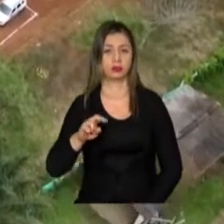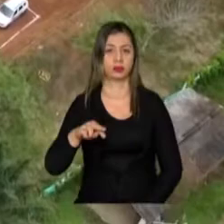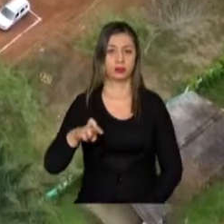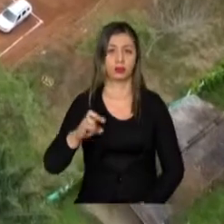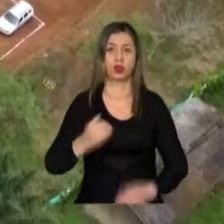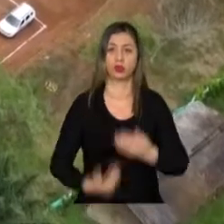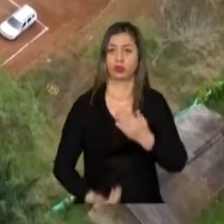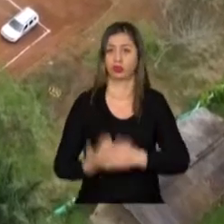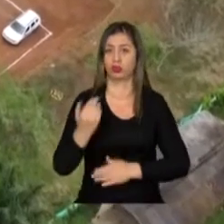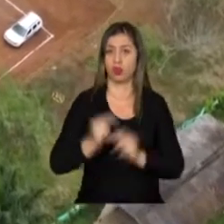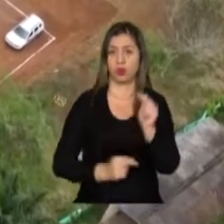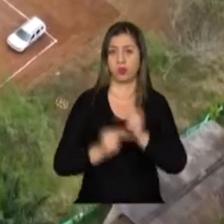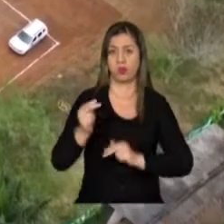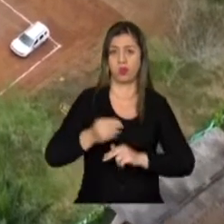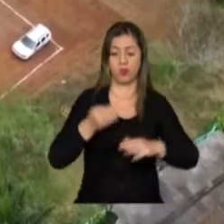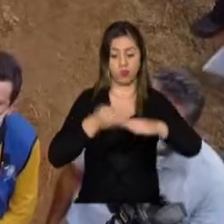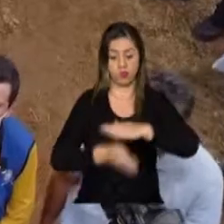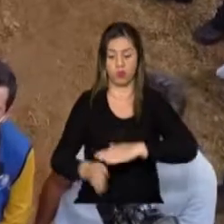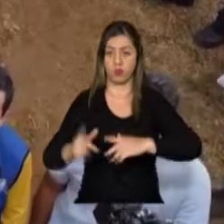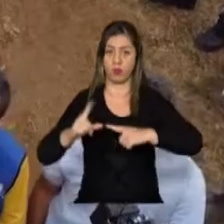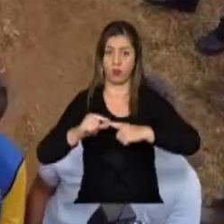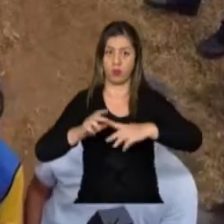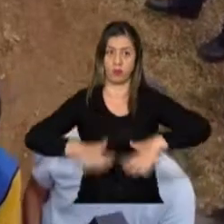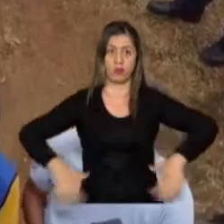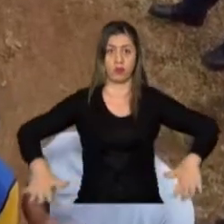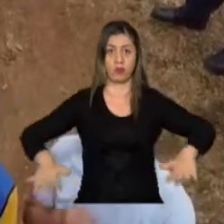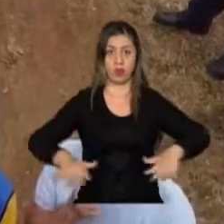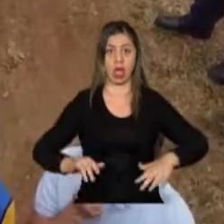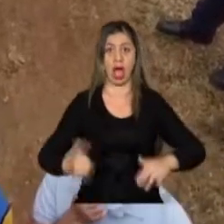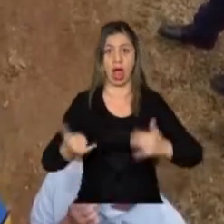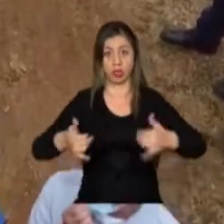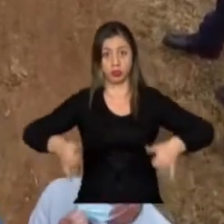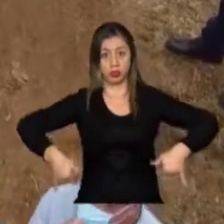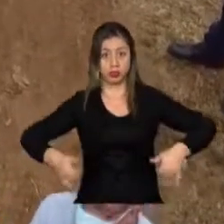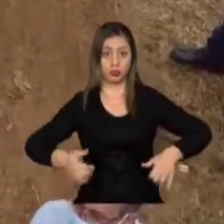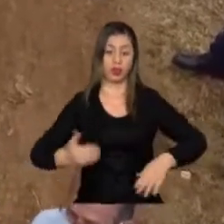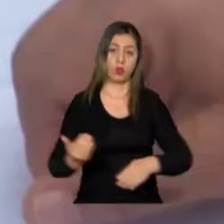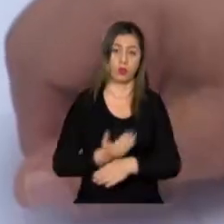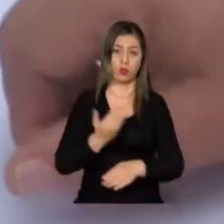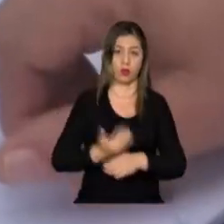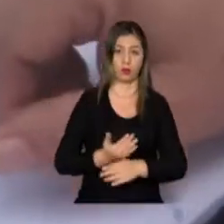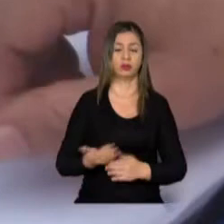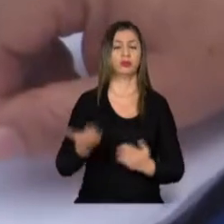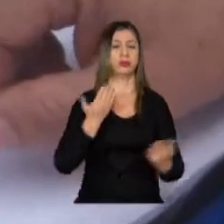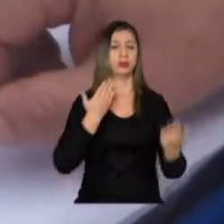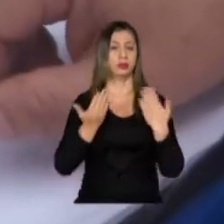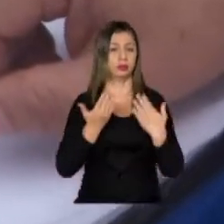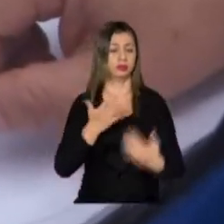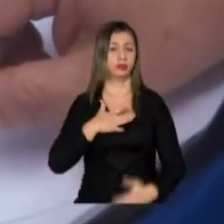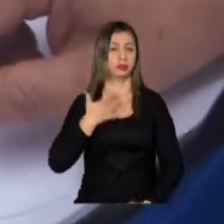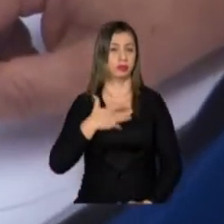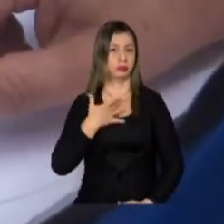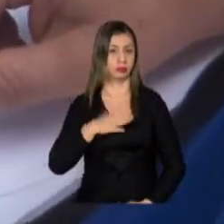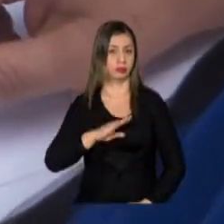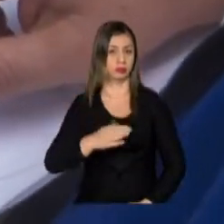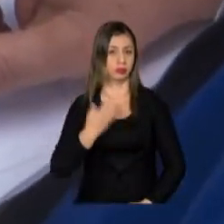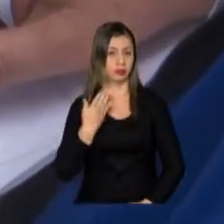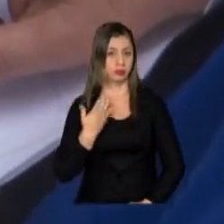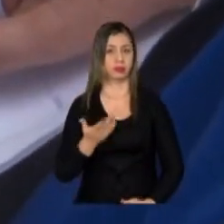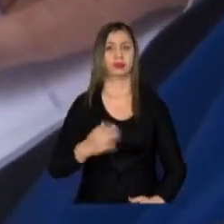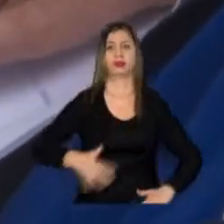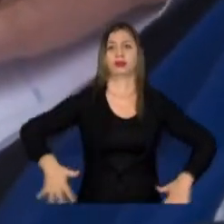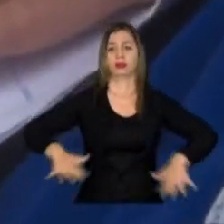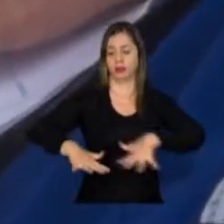espacios verdes, acceso para personas con movilidad reducida, estará climatizada y tendrá un auditorio con capacidad